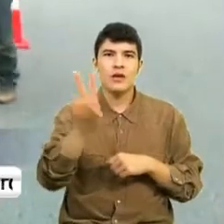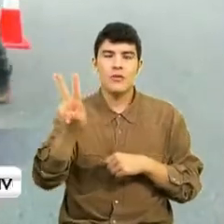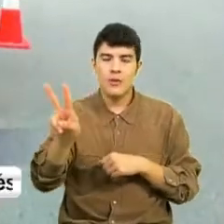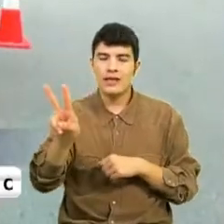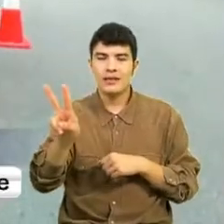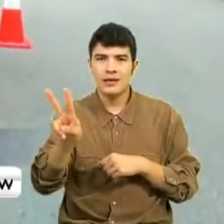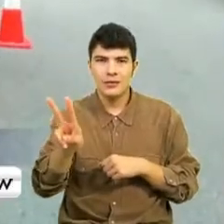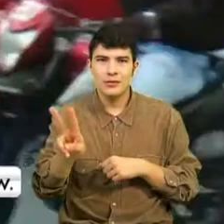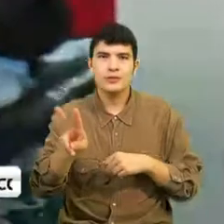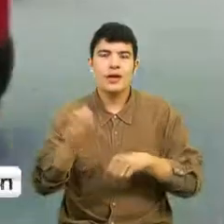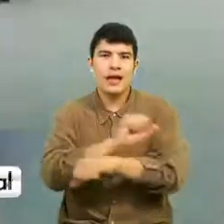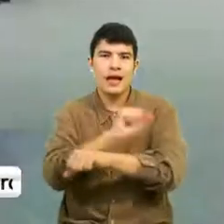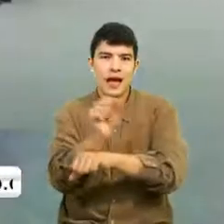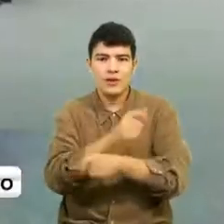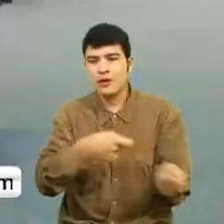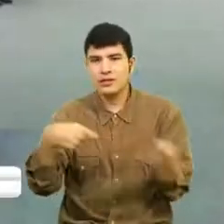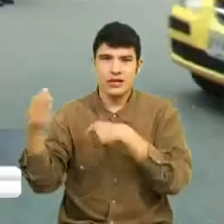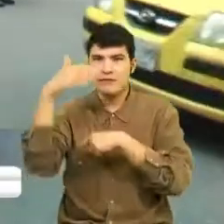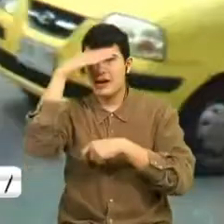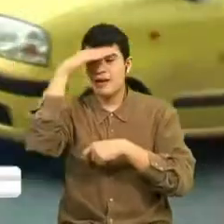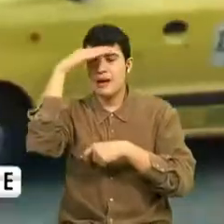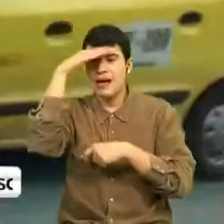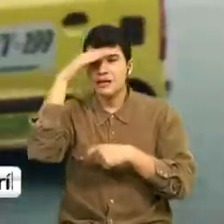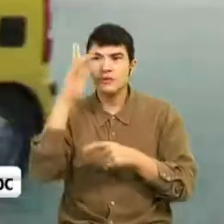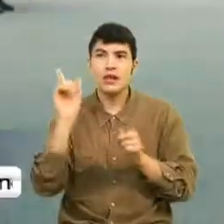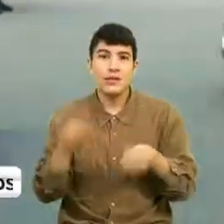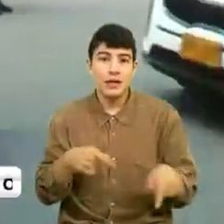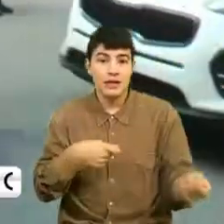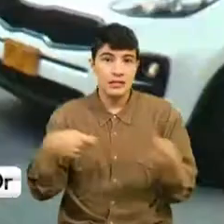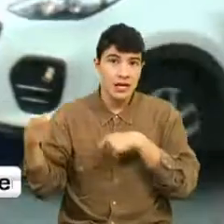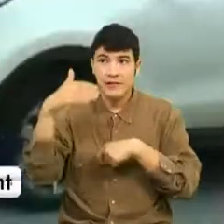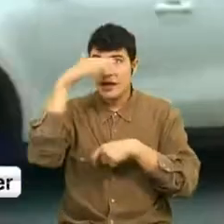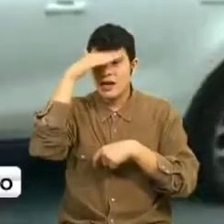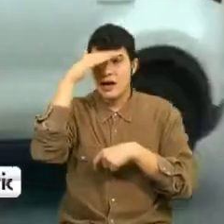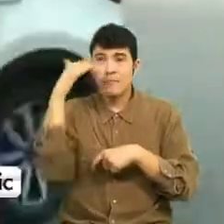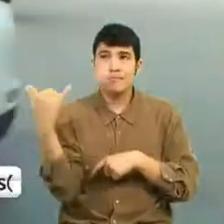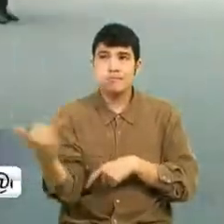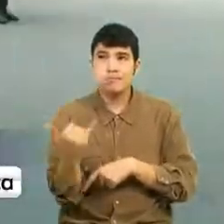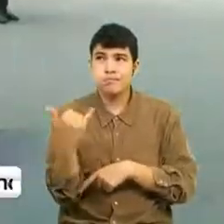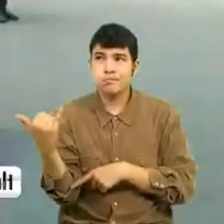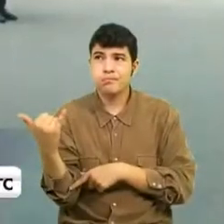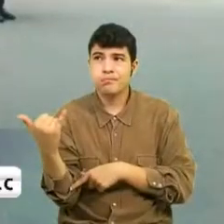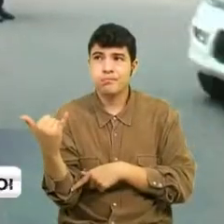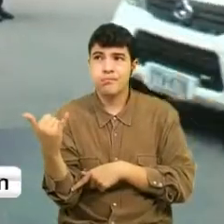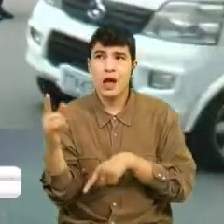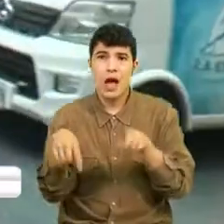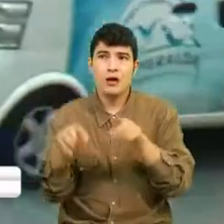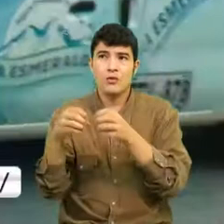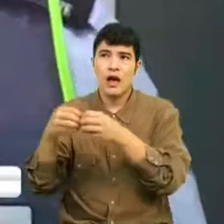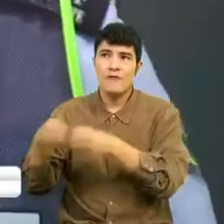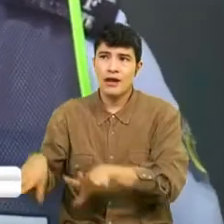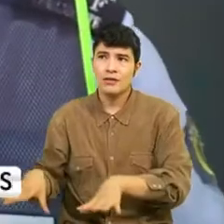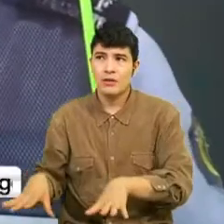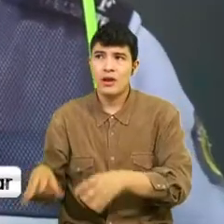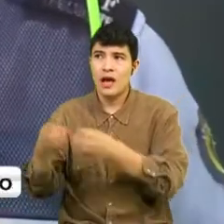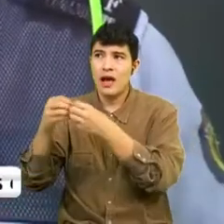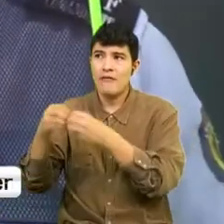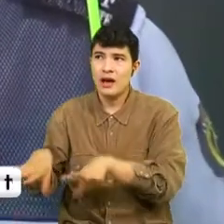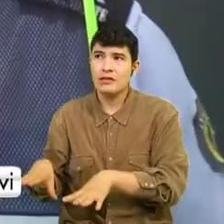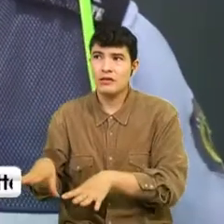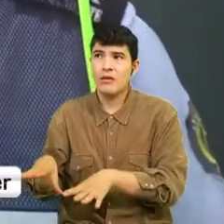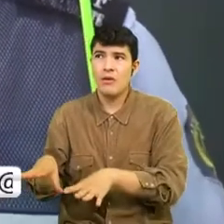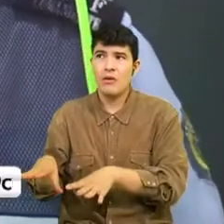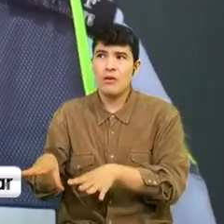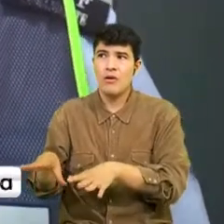vehículos inmovilizados. Entre la inmovilización de ese vehículo se aparece abandono el vehículo en el momento que llega el